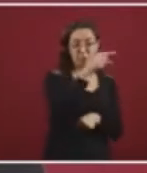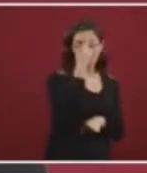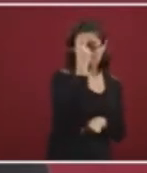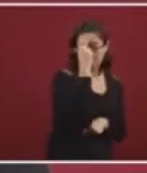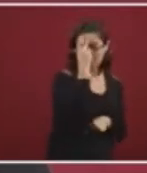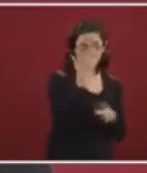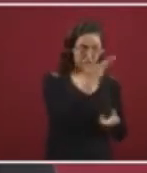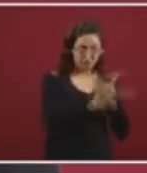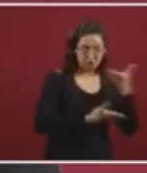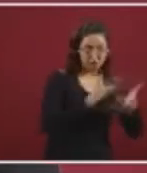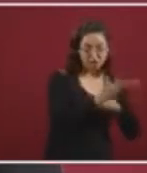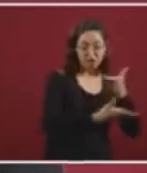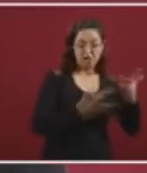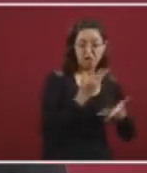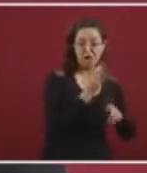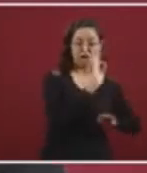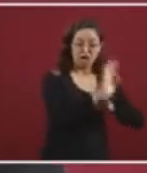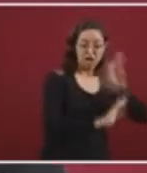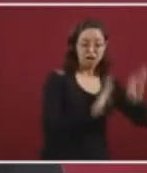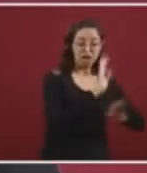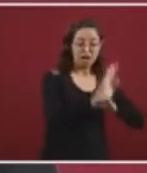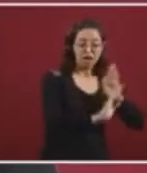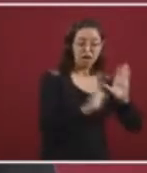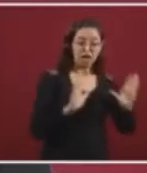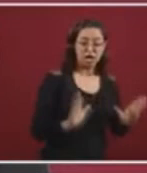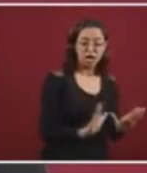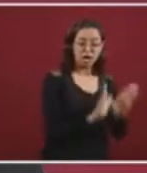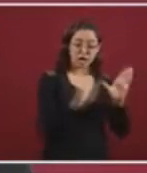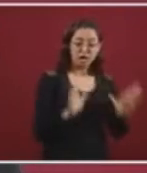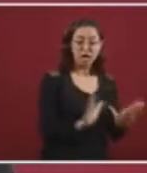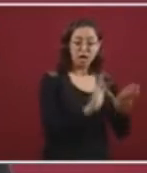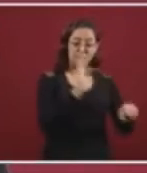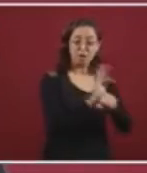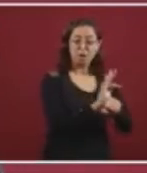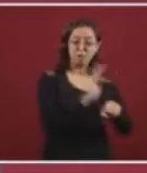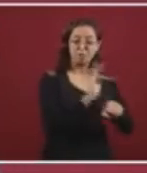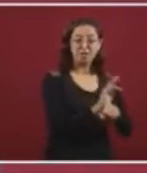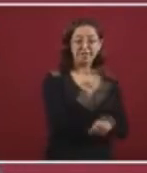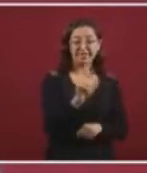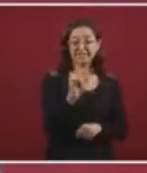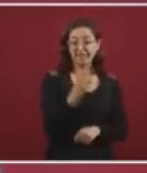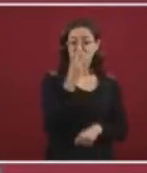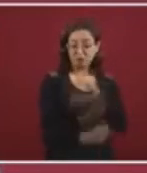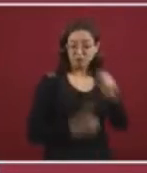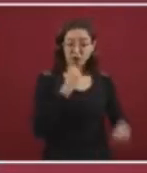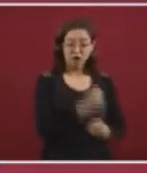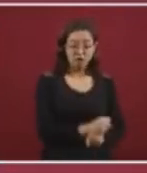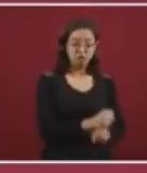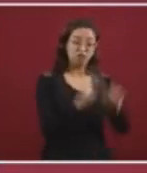que había estado quemando el incienso al dictador durante 34 años,